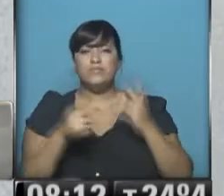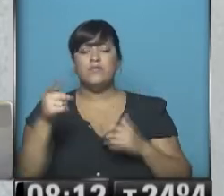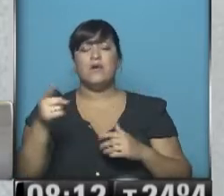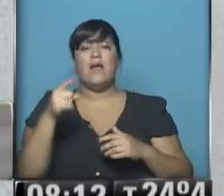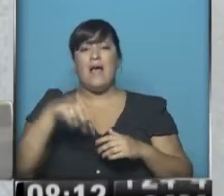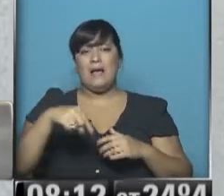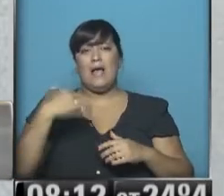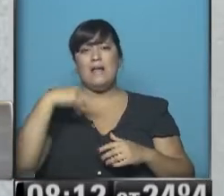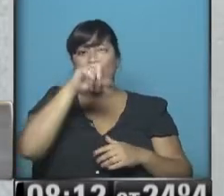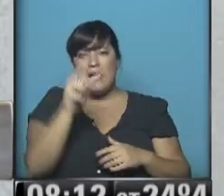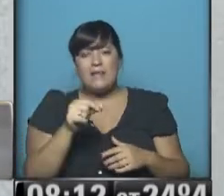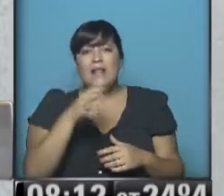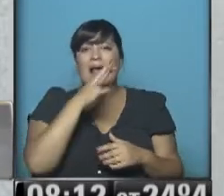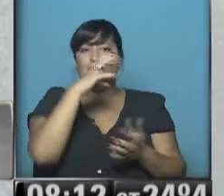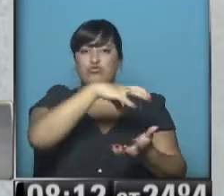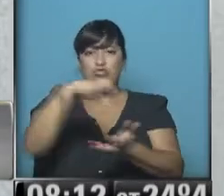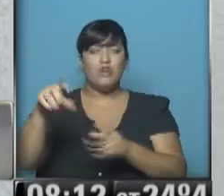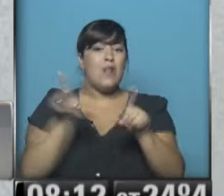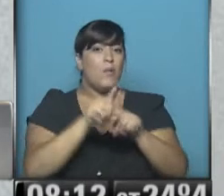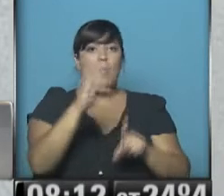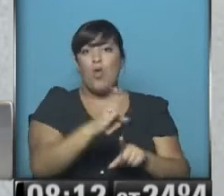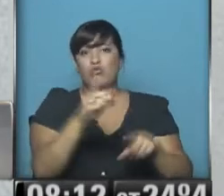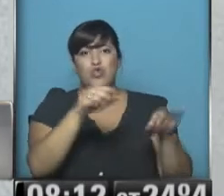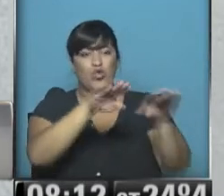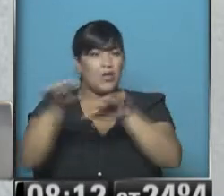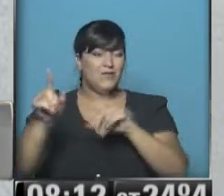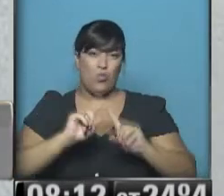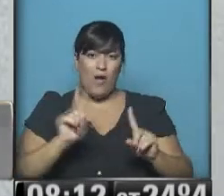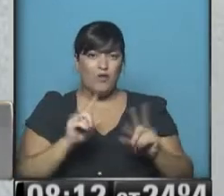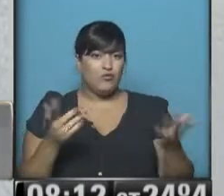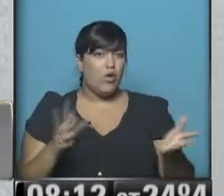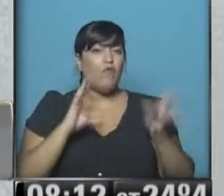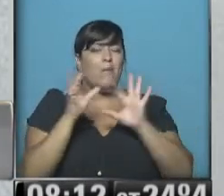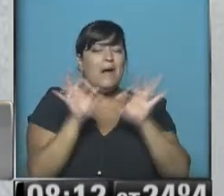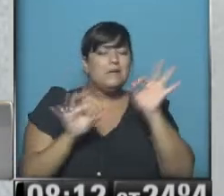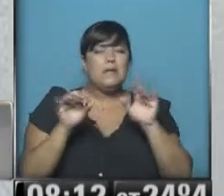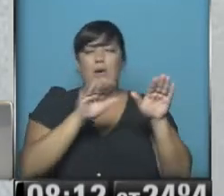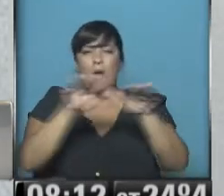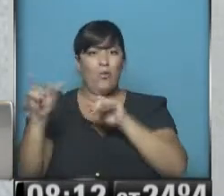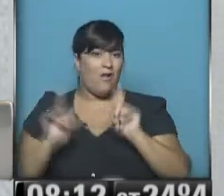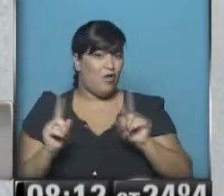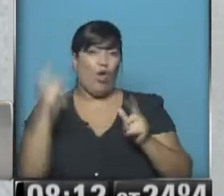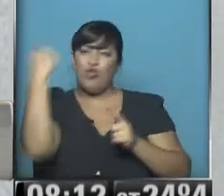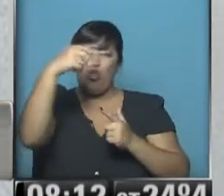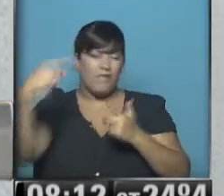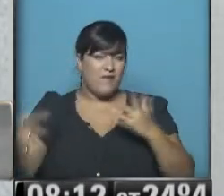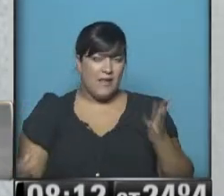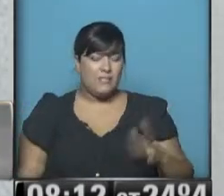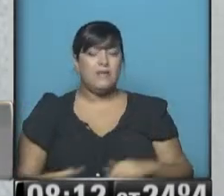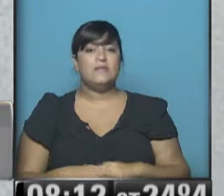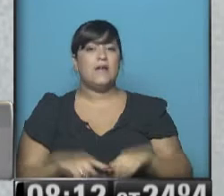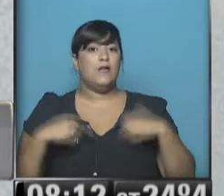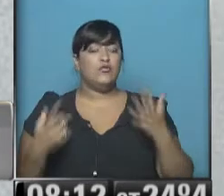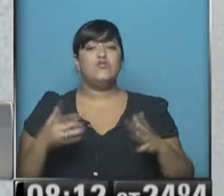y no todas tienen los mismos volúmenes de producción la misma tendencia la misma estrategia el mismo posicionamiento del mercado mientras